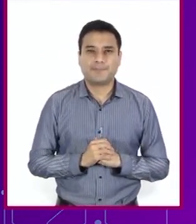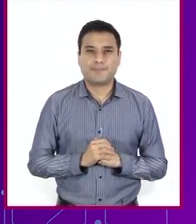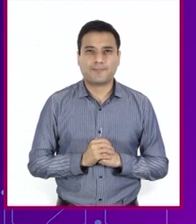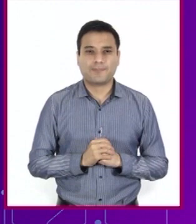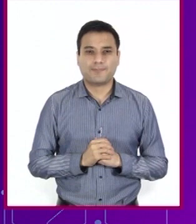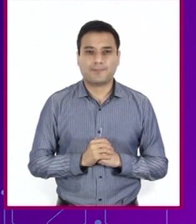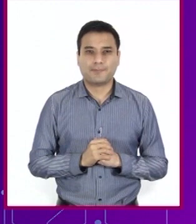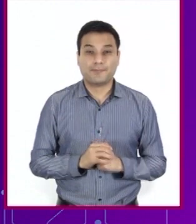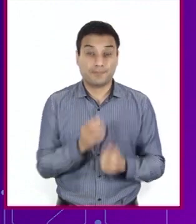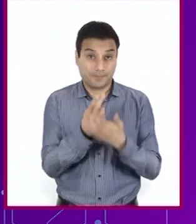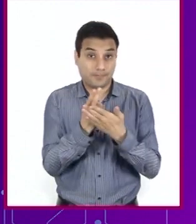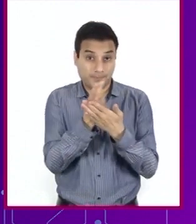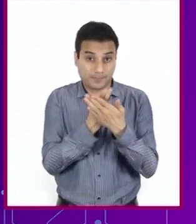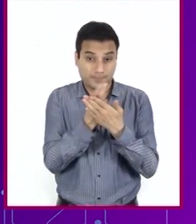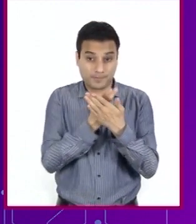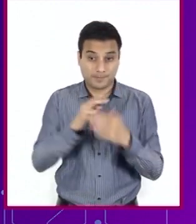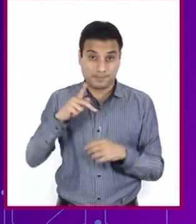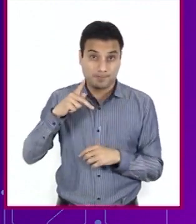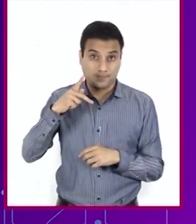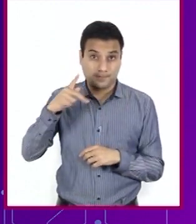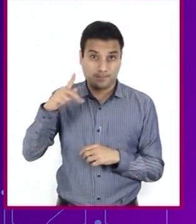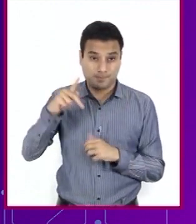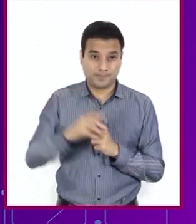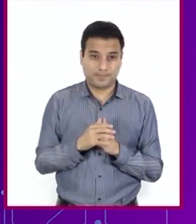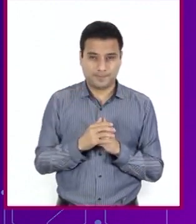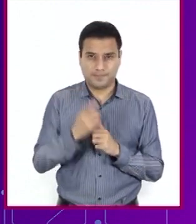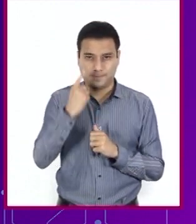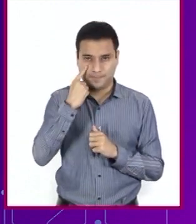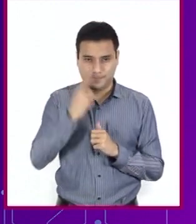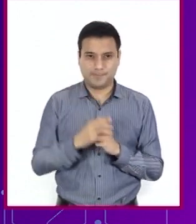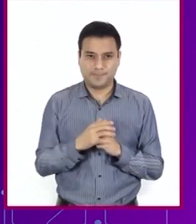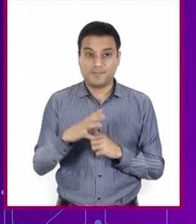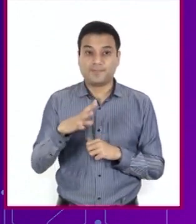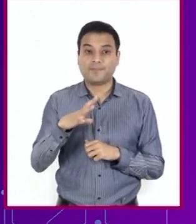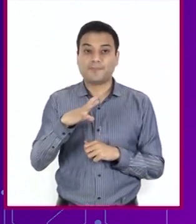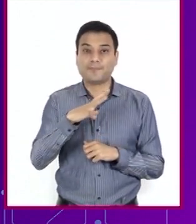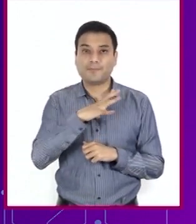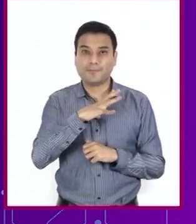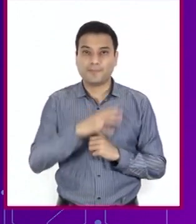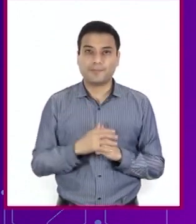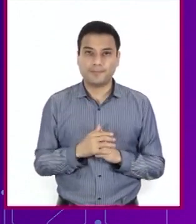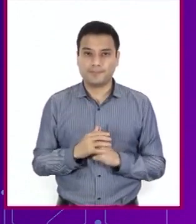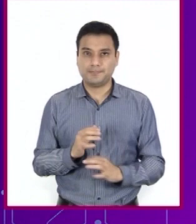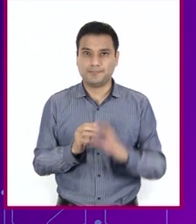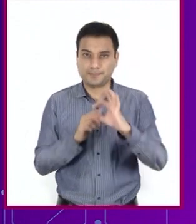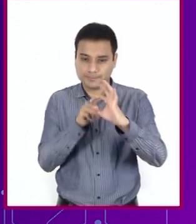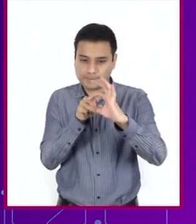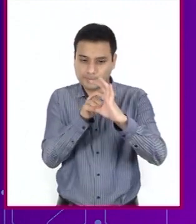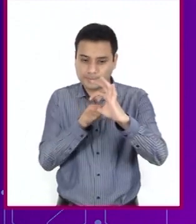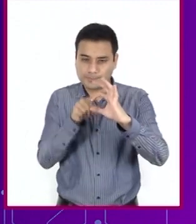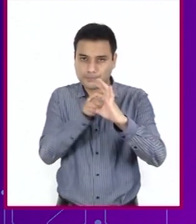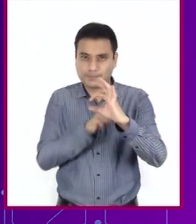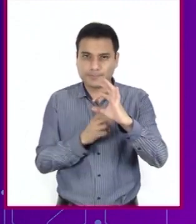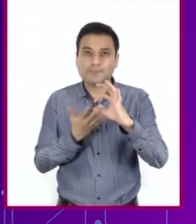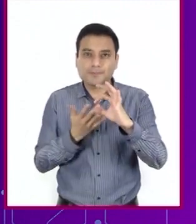En los diagramas de Lewis, el símbolo químico del elemento representa al núcleo y a los electrones